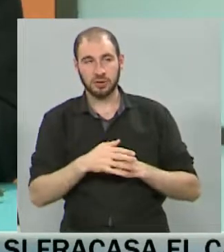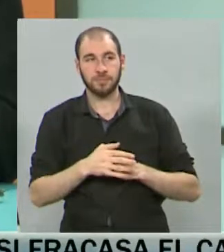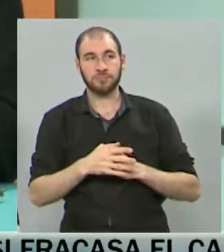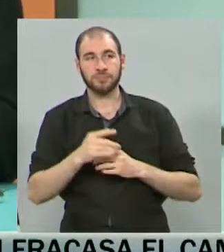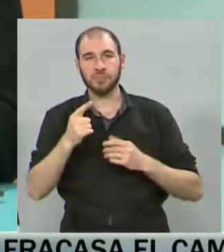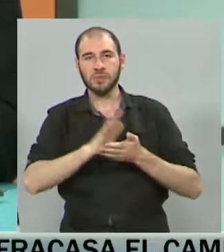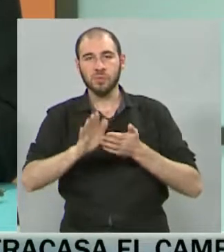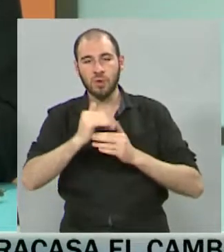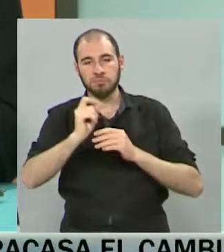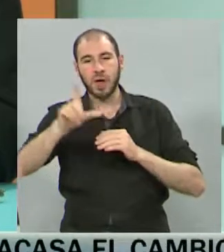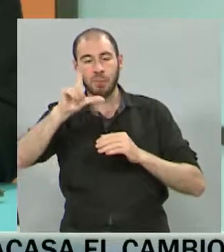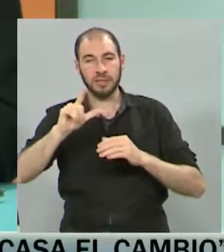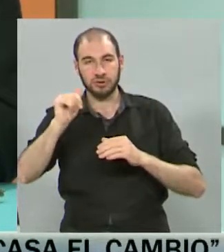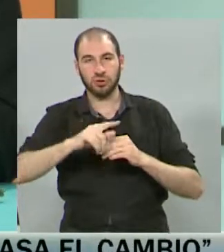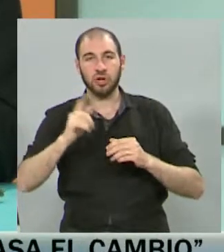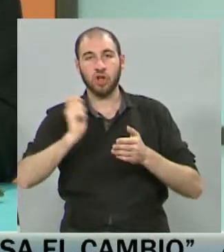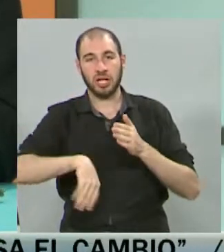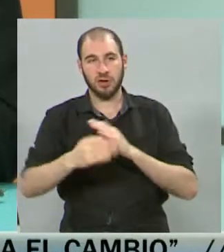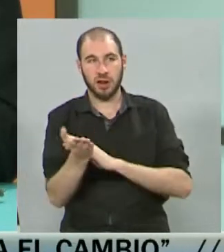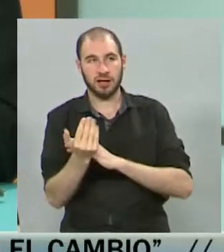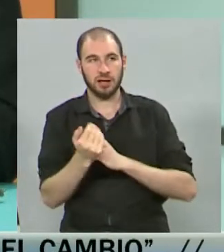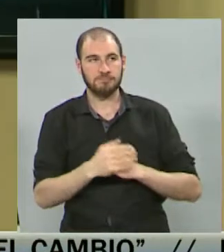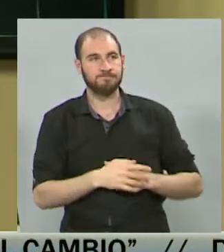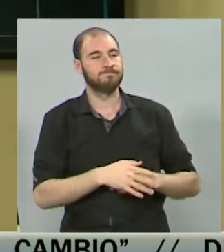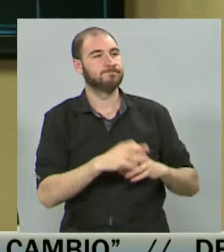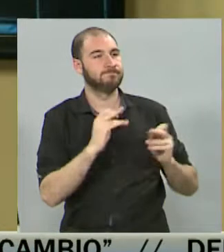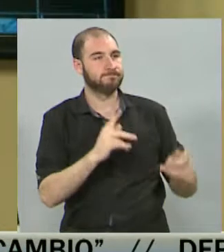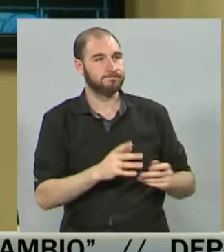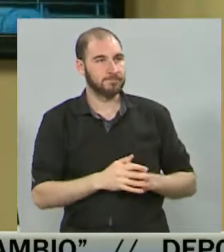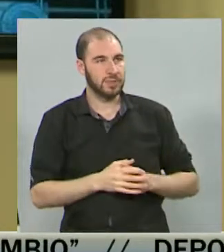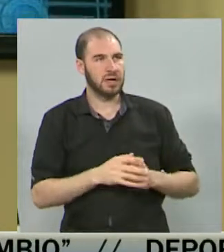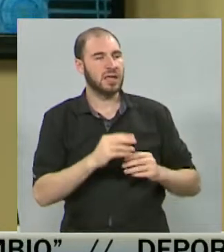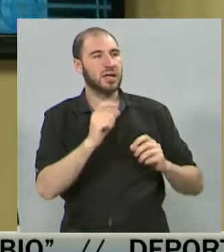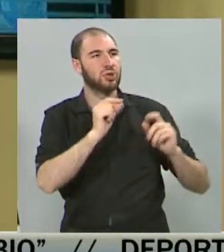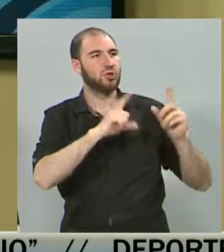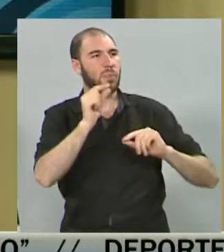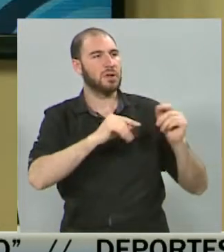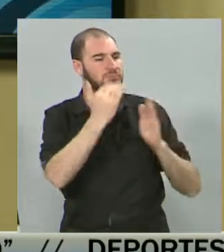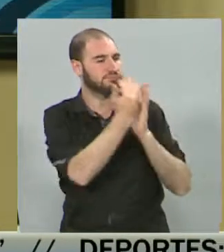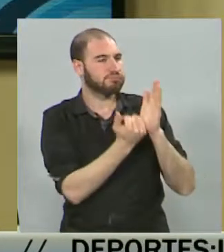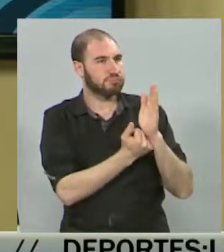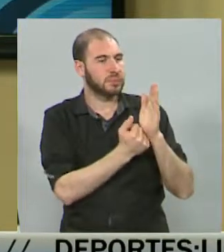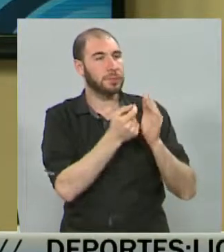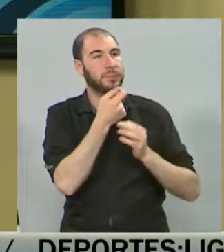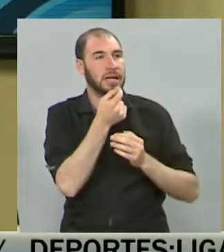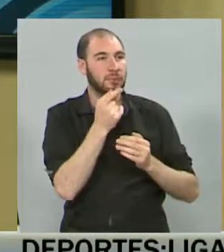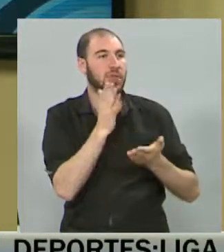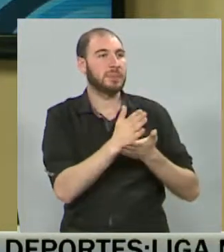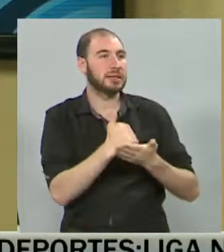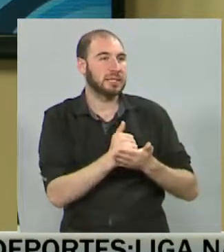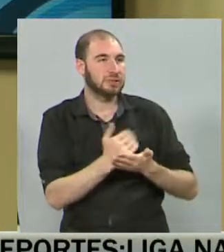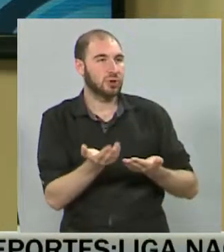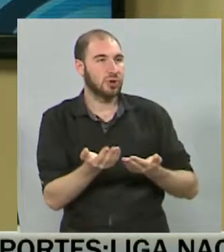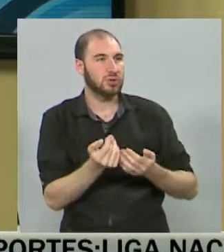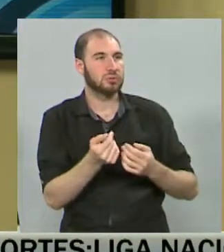las actualizaciones anuales que se hacen de contratos de alquiler. Bien, ¿y números específicos de, por ejemplo, un departamento o una